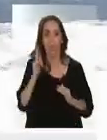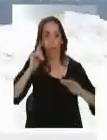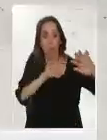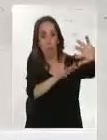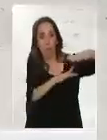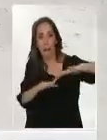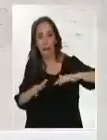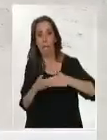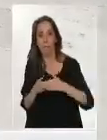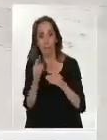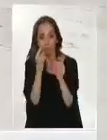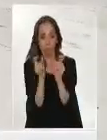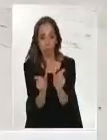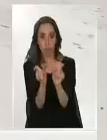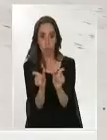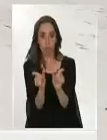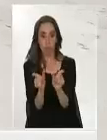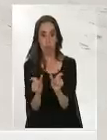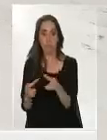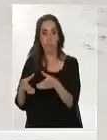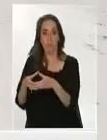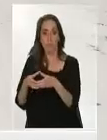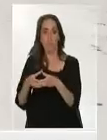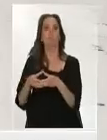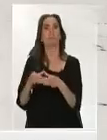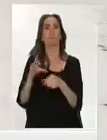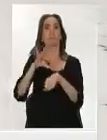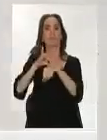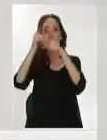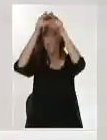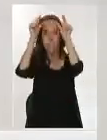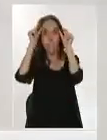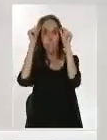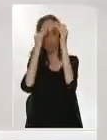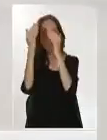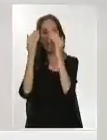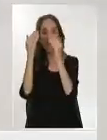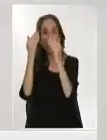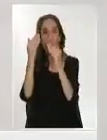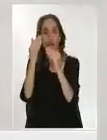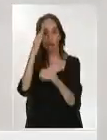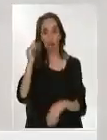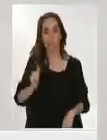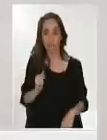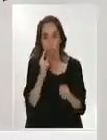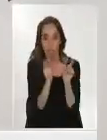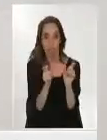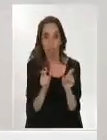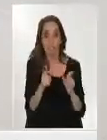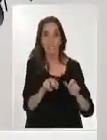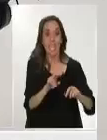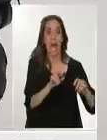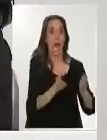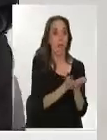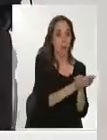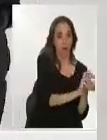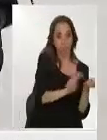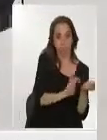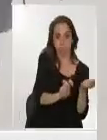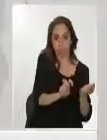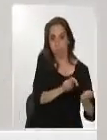es monitoreada en todo minuto por la Unidad de Salud y Psicología del Ejército de Chile. Una vez en tierra, comienza el último